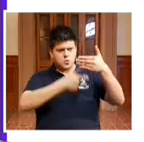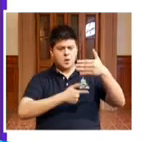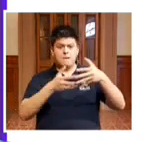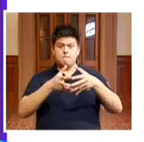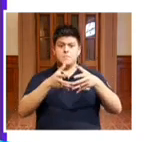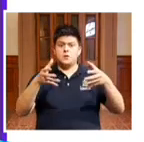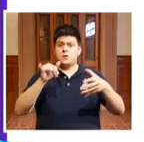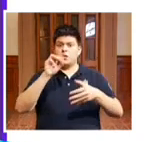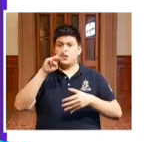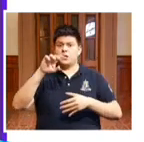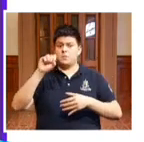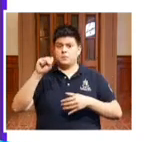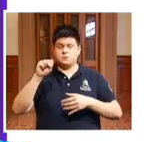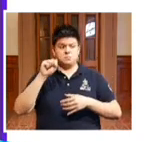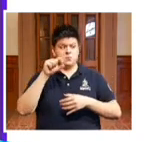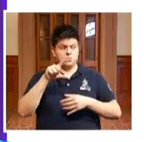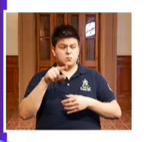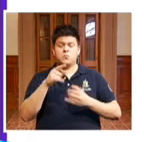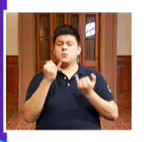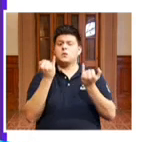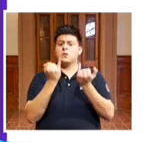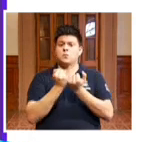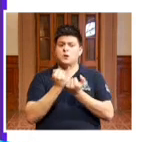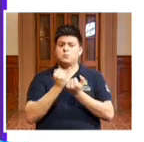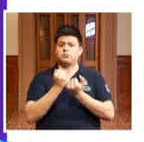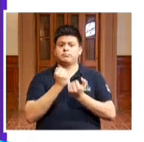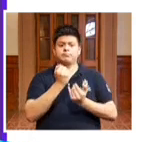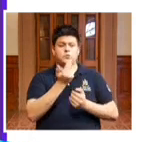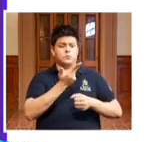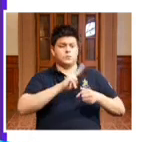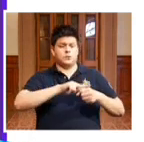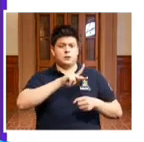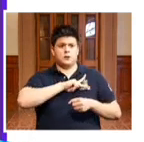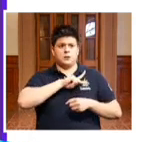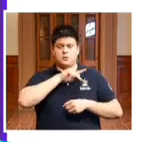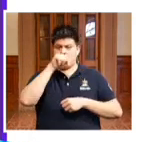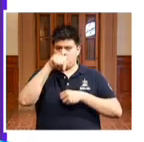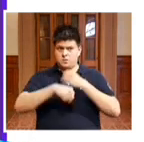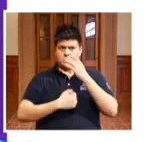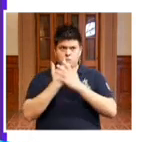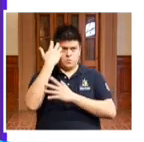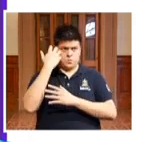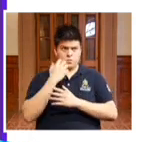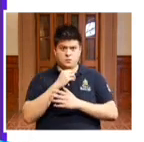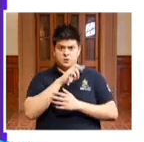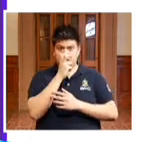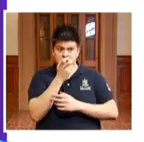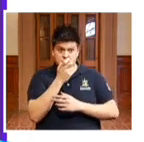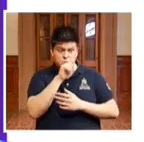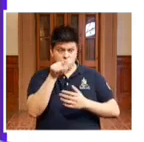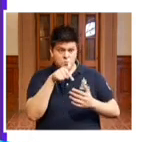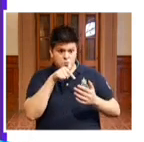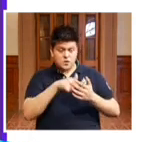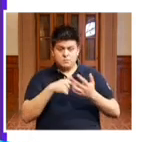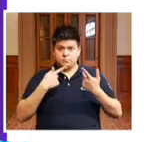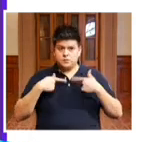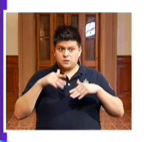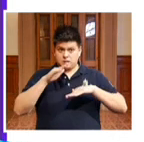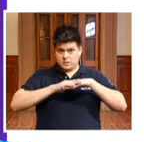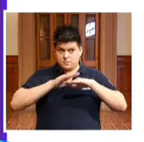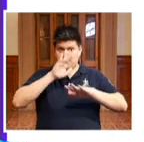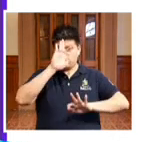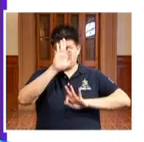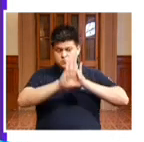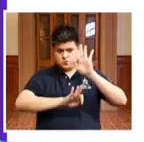Instituto Mexicano del Seguro Social y de los servicios de salud de Nuevo León, porque son las instituciones que más pacientes están